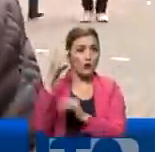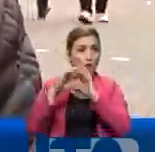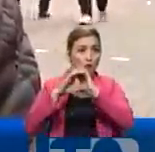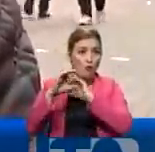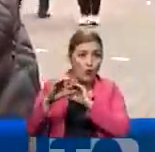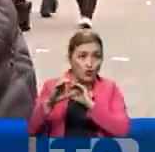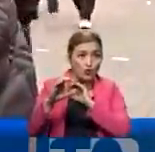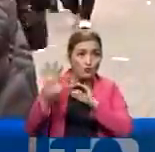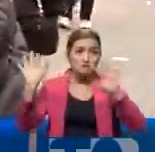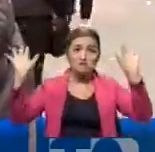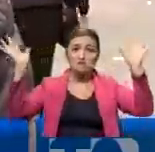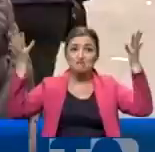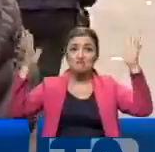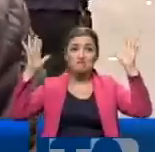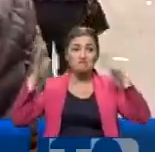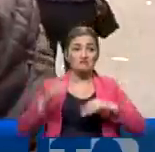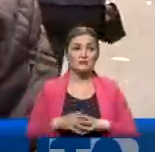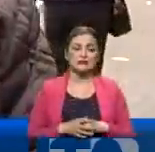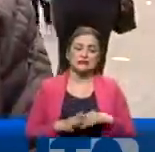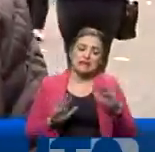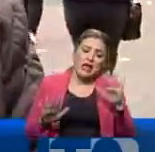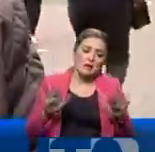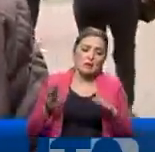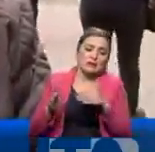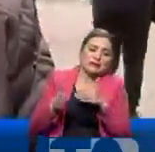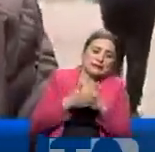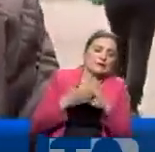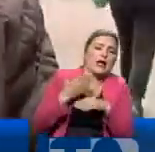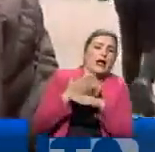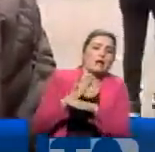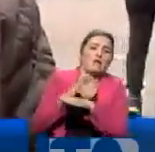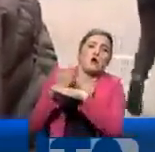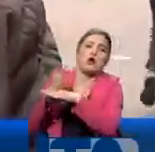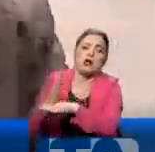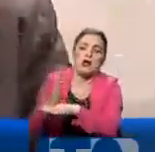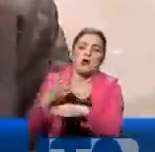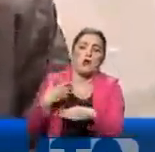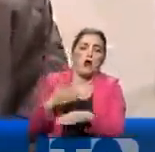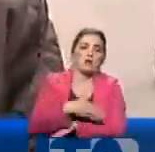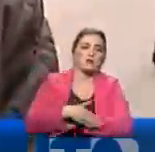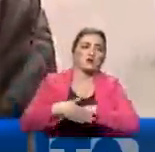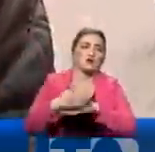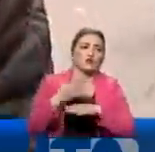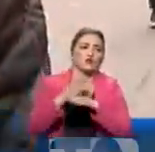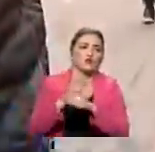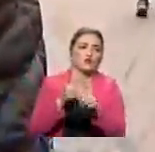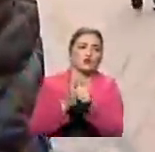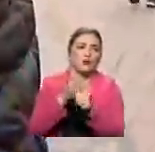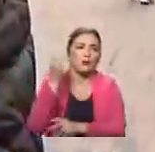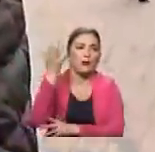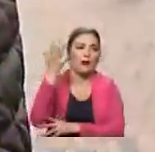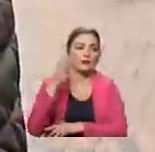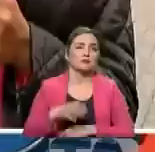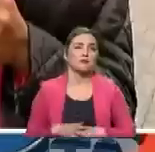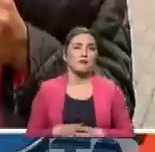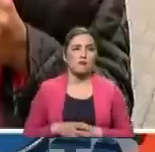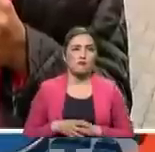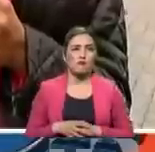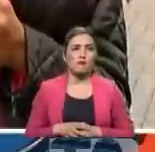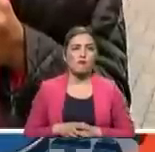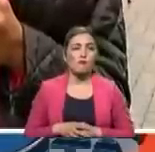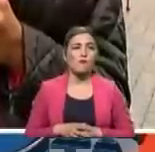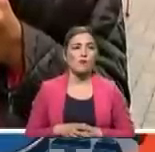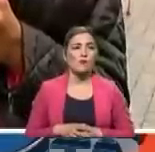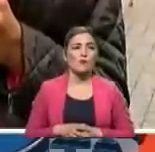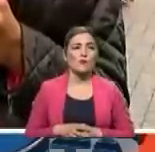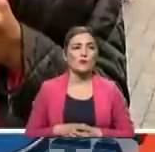de autobuses. Esto se debe a los cierres viales que hay en varias zonas de este sitio, aledaños al Parque El Arbolito. Sí,